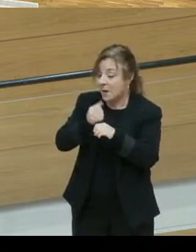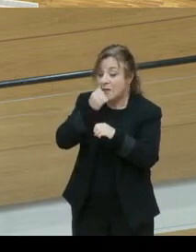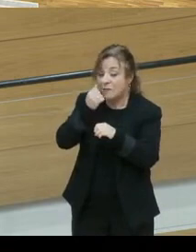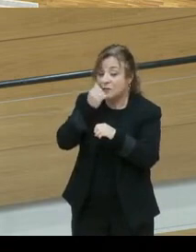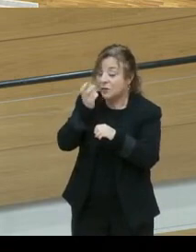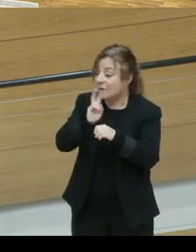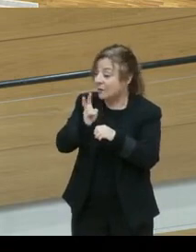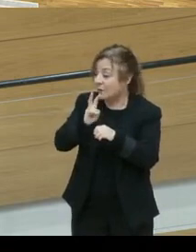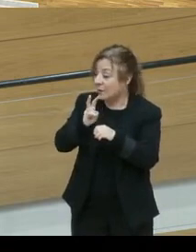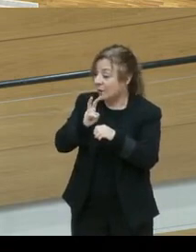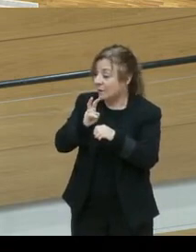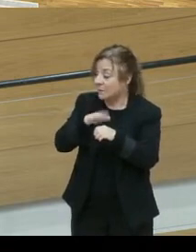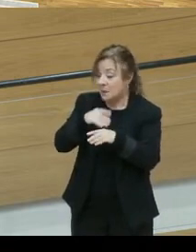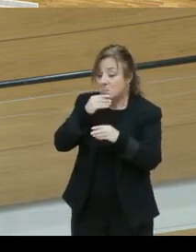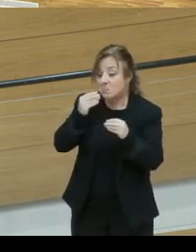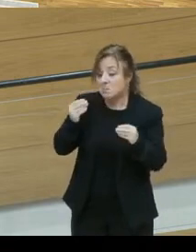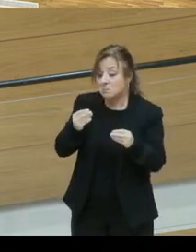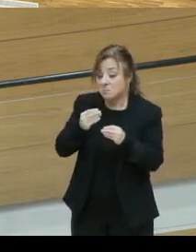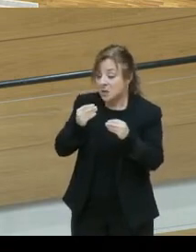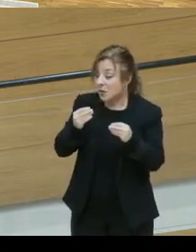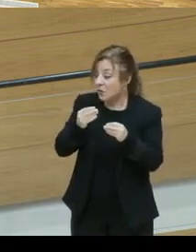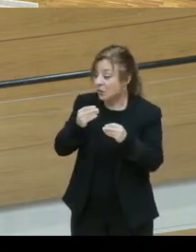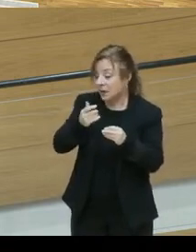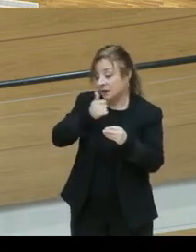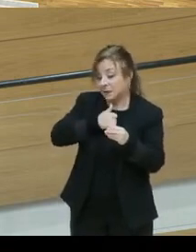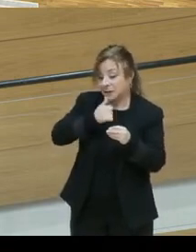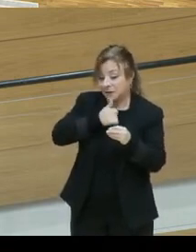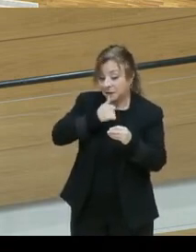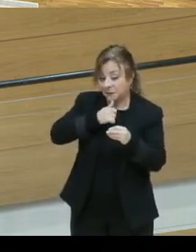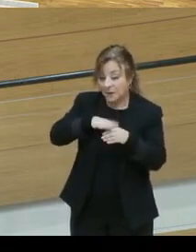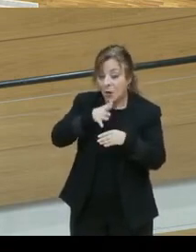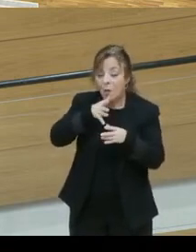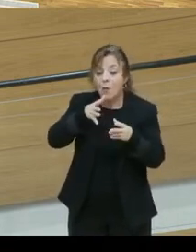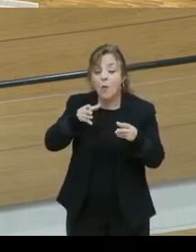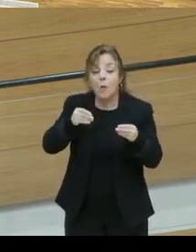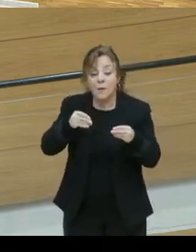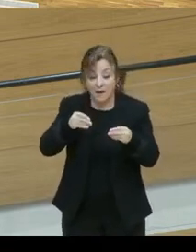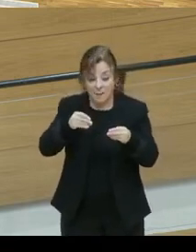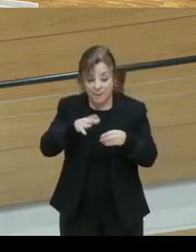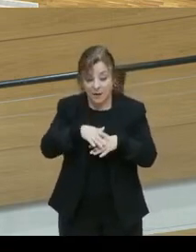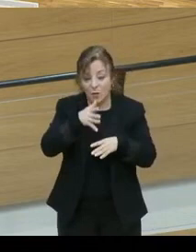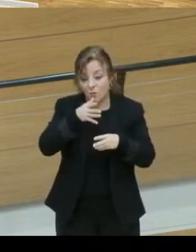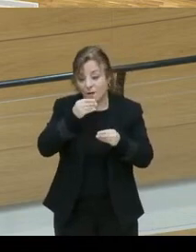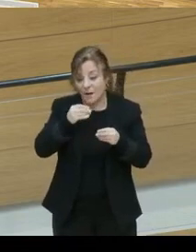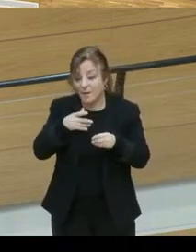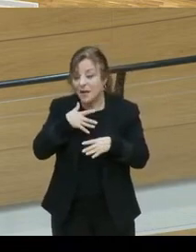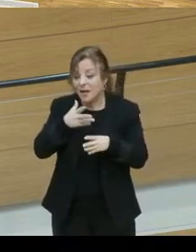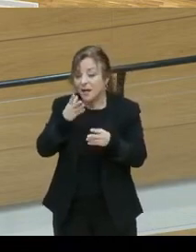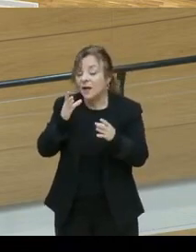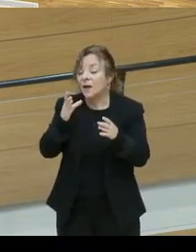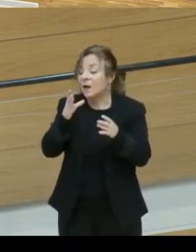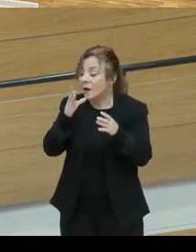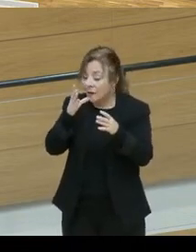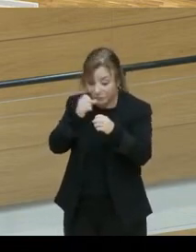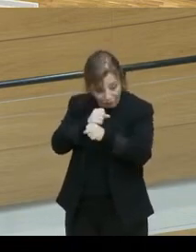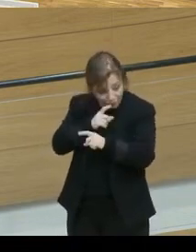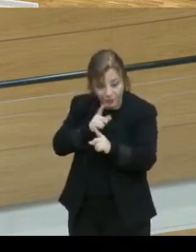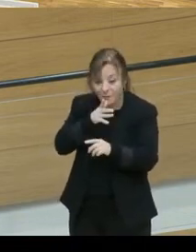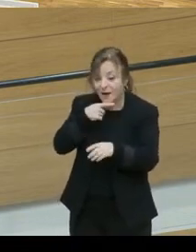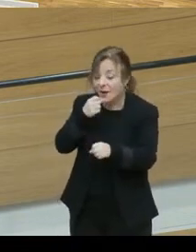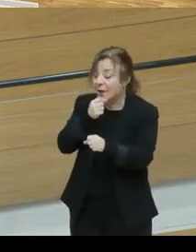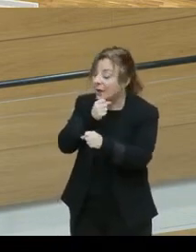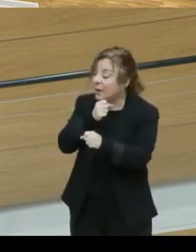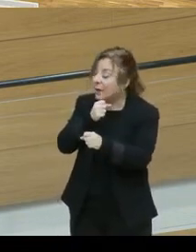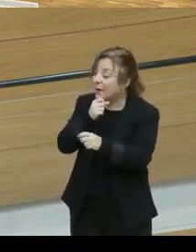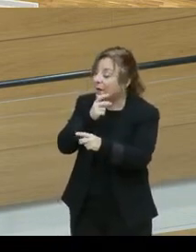verduras, para mejorarle esa resistencia a la humedad, para que no pierdan tanta humedad, no se oxiden y la